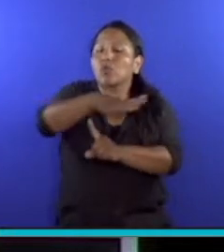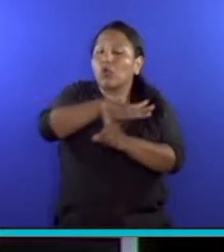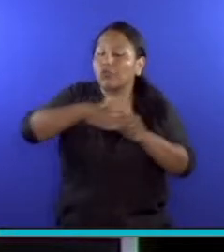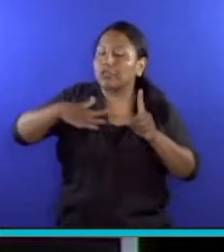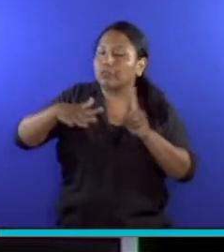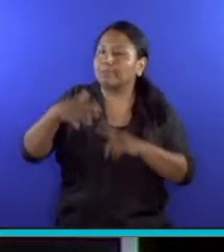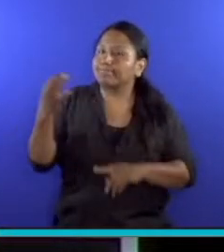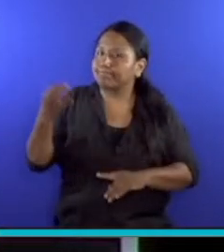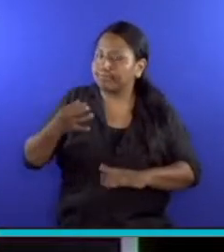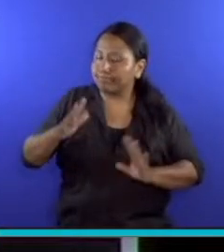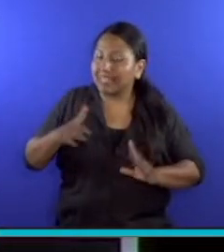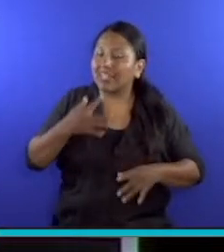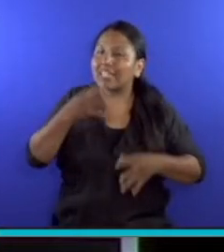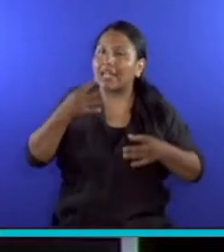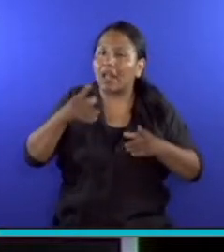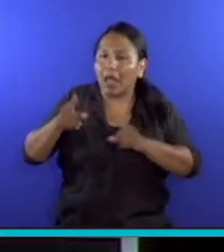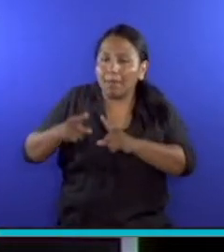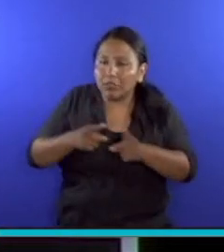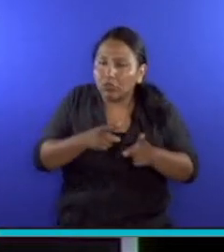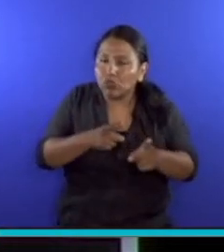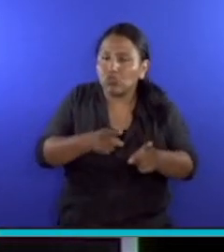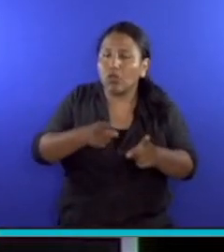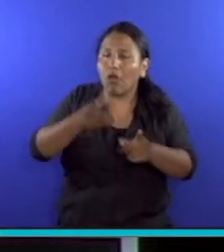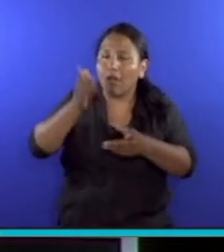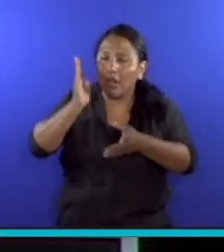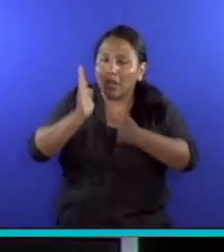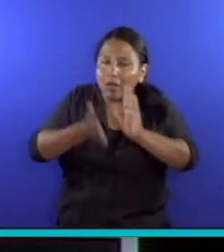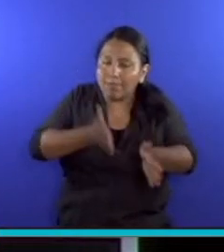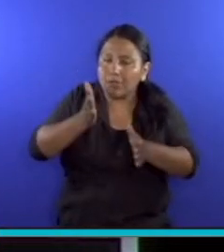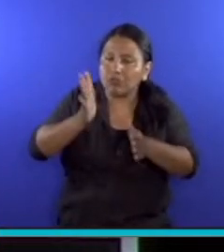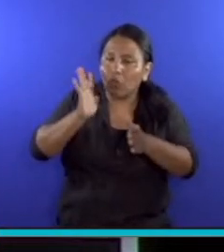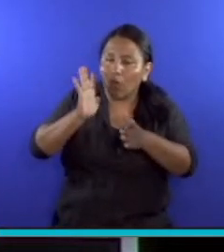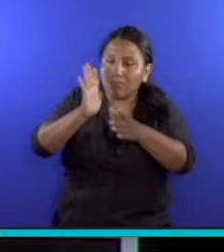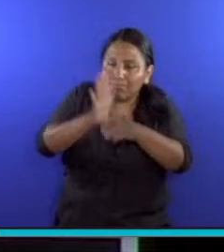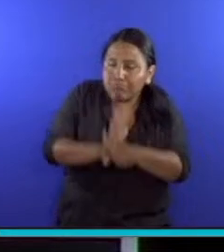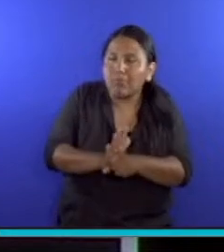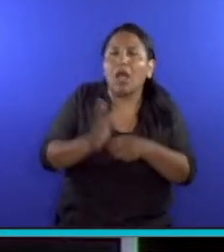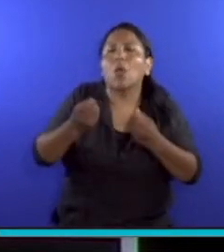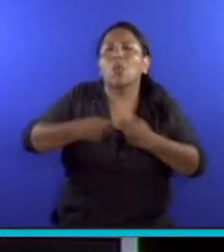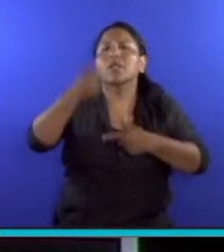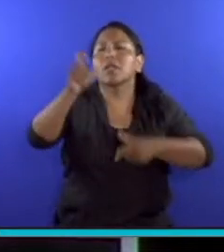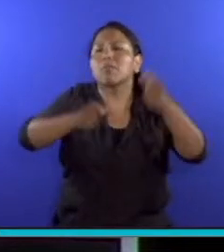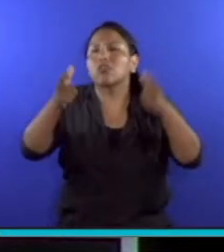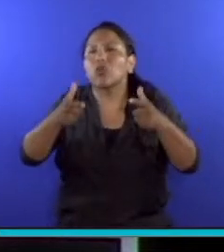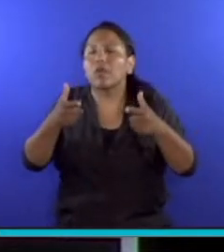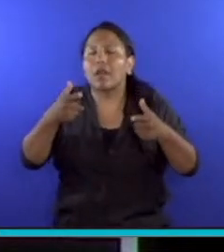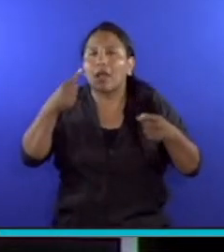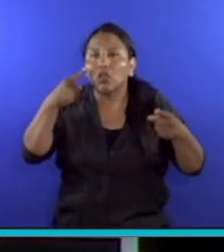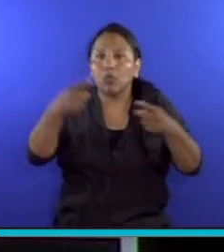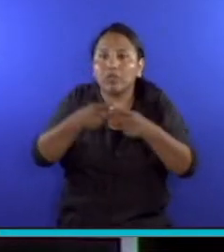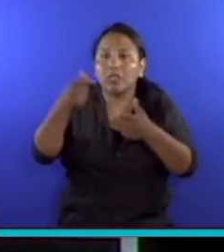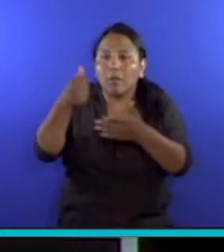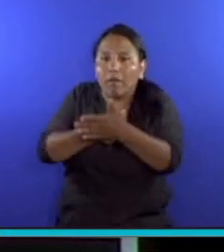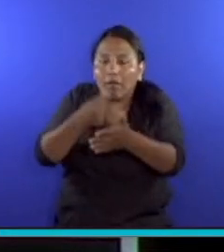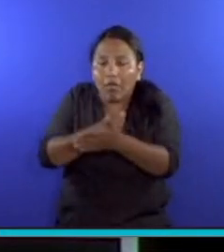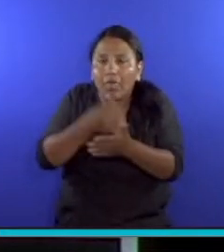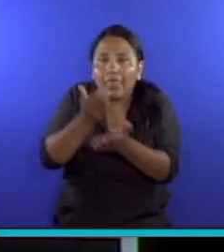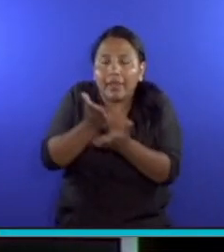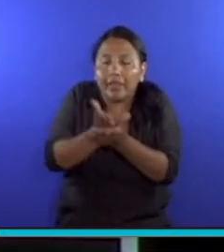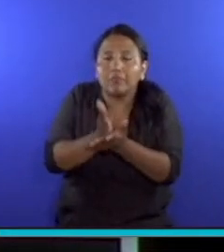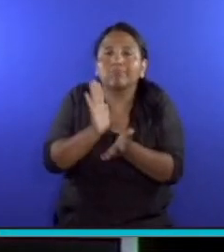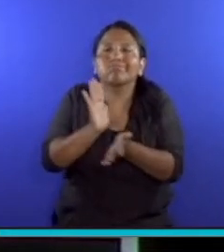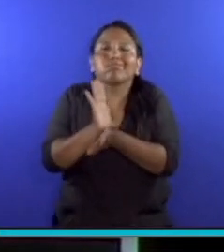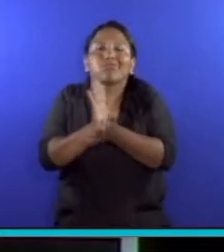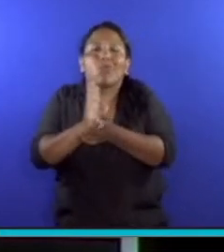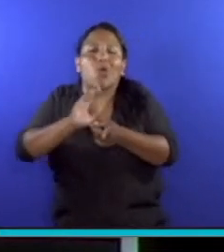represión y la persecución a cualquiera que quiera luchar por sus derechos es política de Estado y